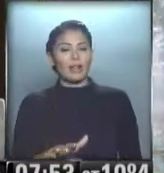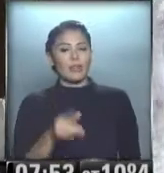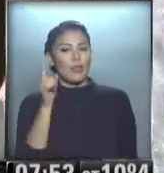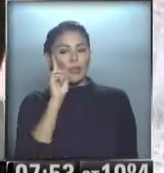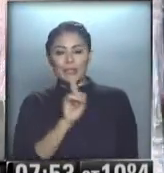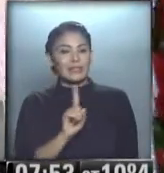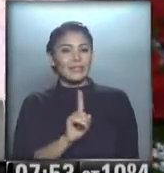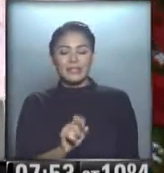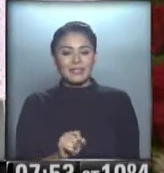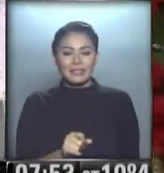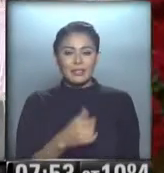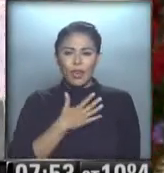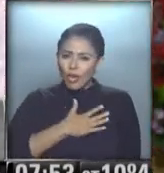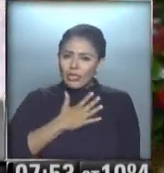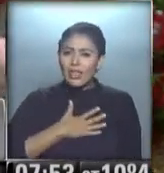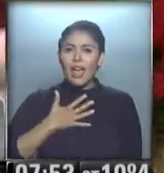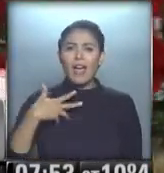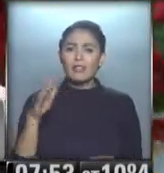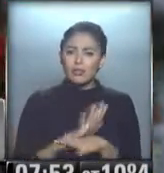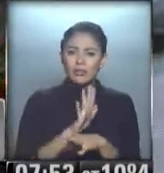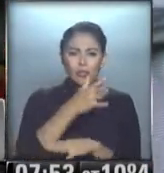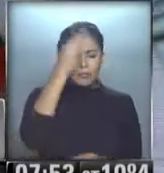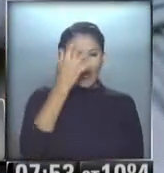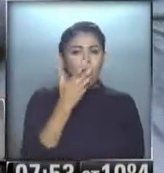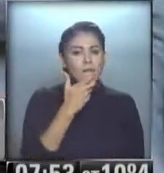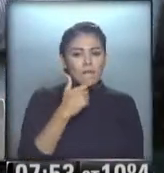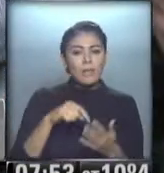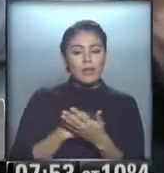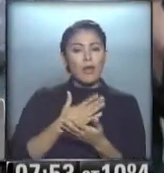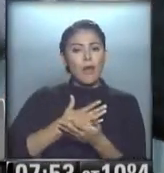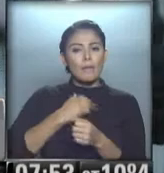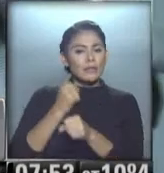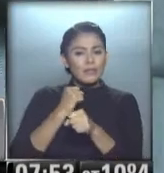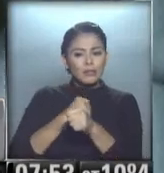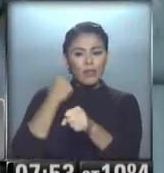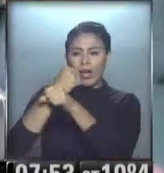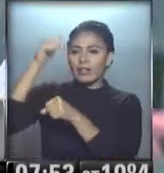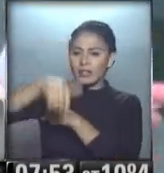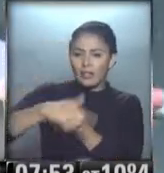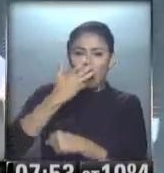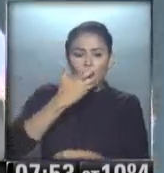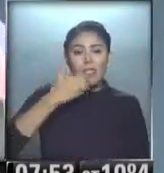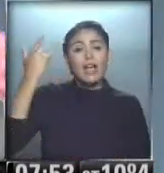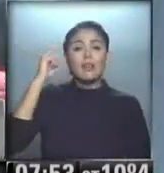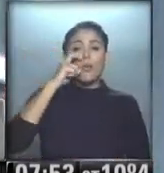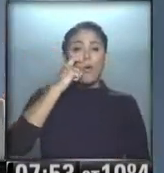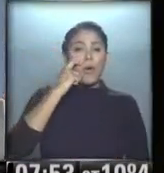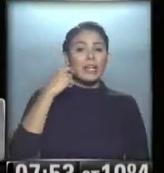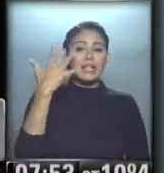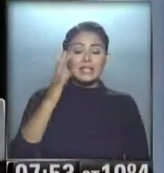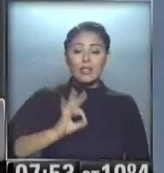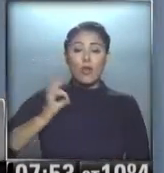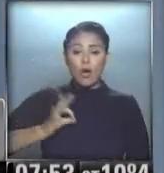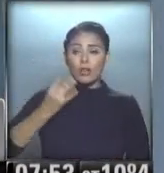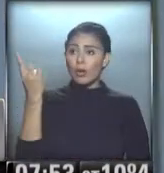estoy muy contento, la obra que estoy haciendo me gusta mucho, pero más me gusta mi carrera. Hace 45 años que por primera